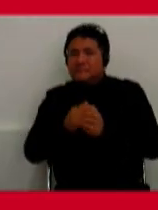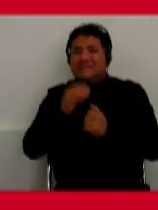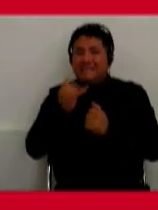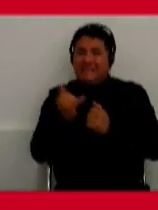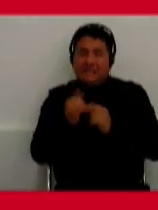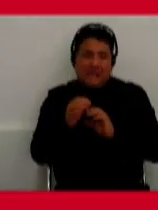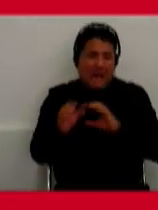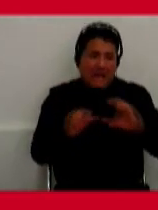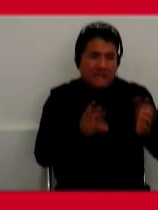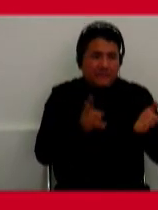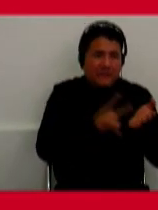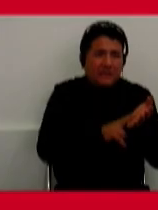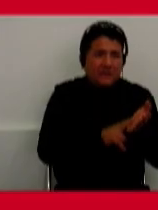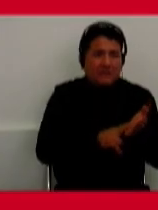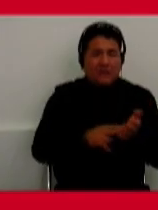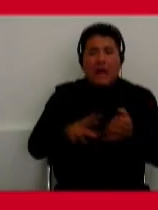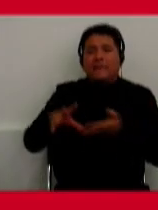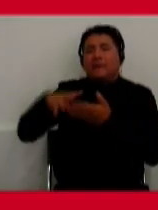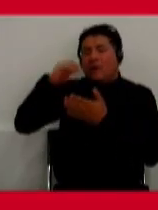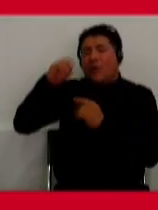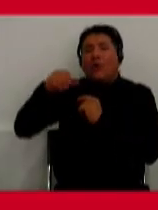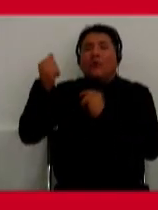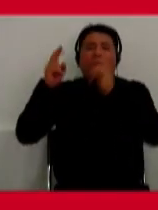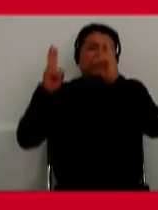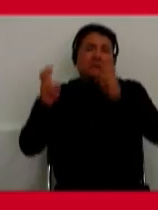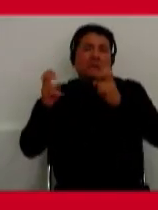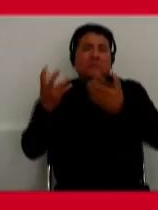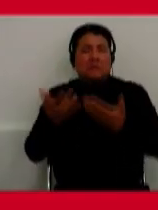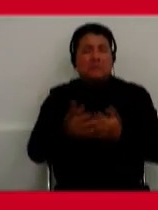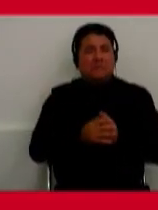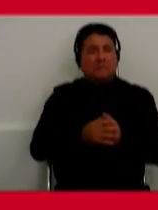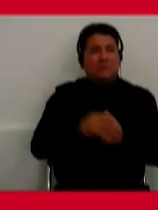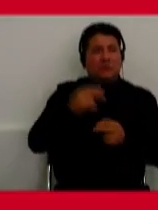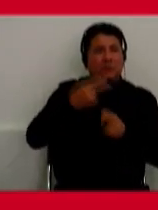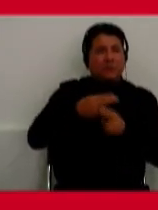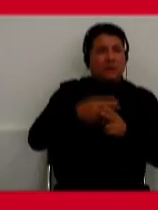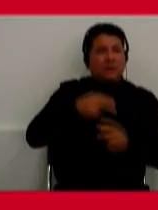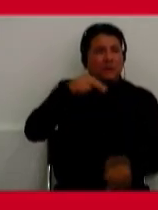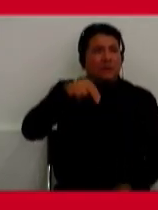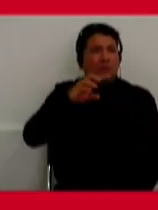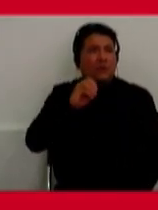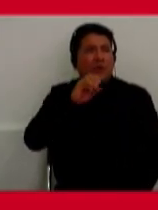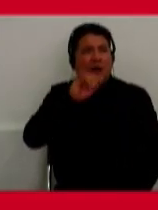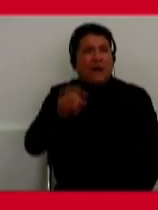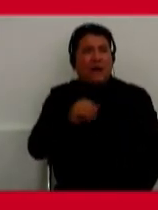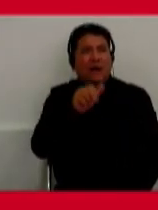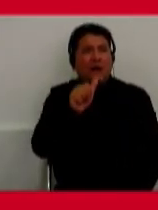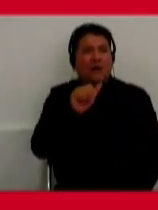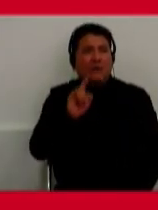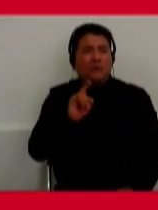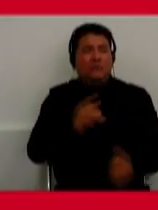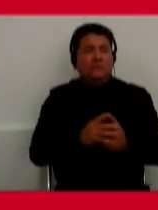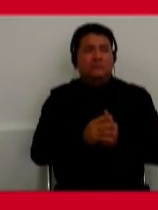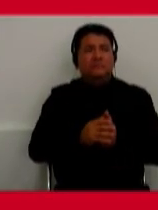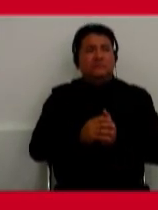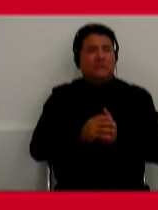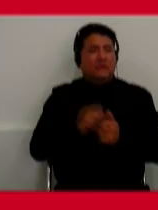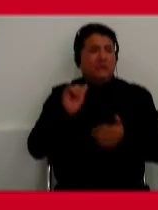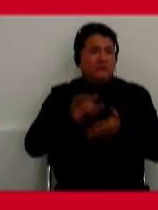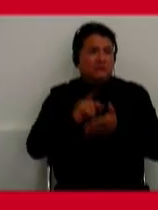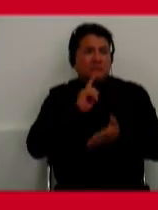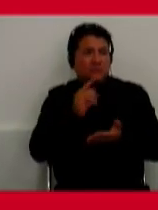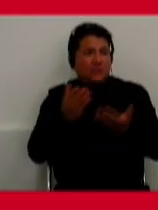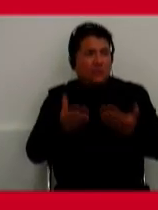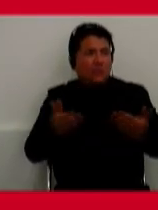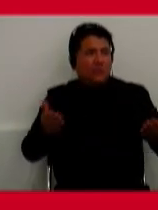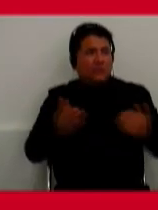obviamente ya adquirido el conocimiento necesario para ir justo a esa zona que está comprometida de 1.71 millones, ¿no? Son cosas que el